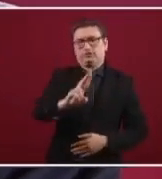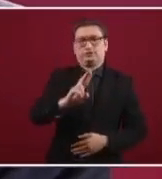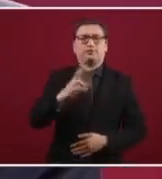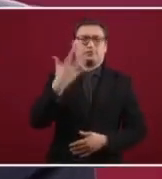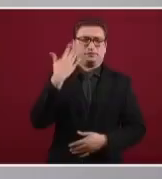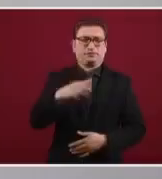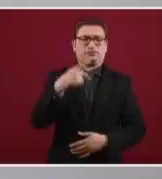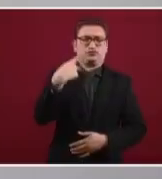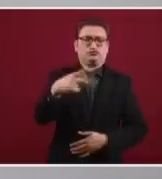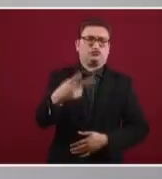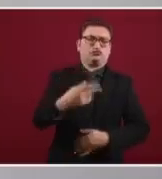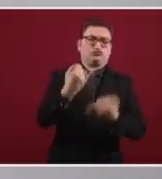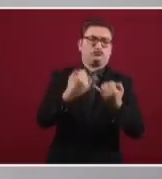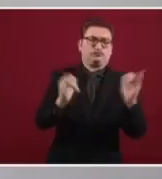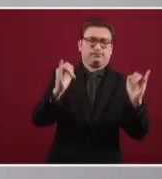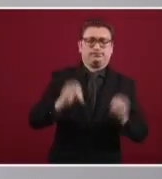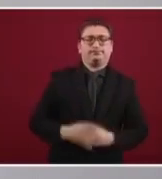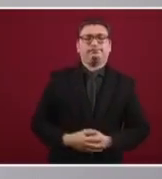esa independencia.